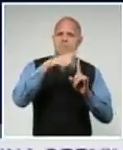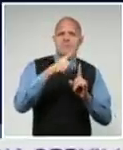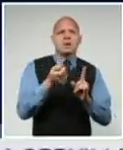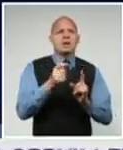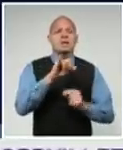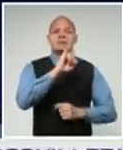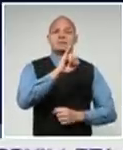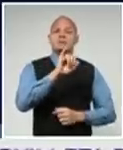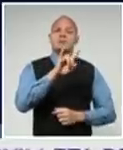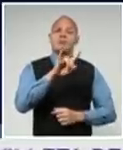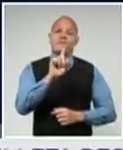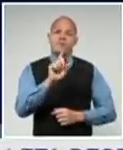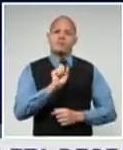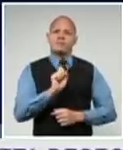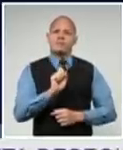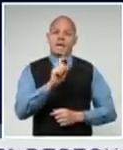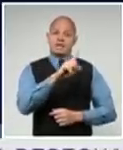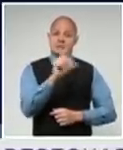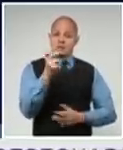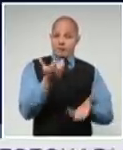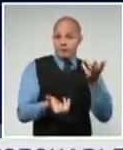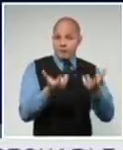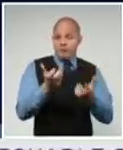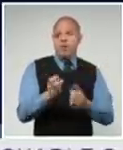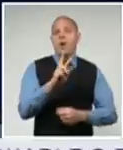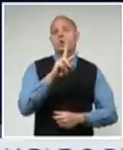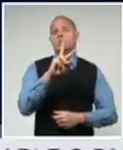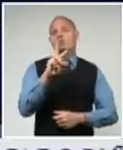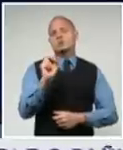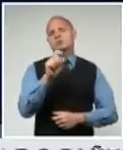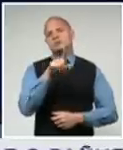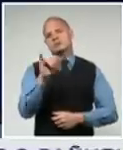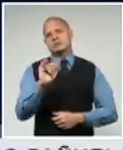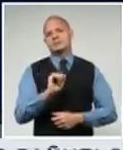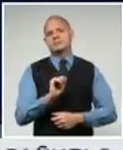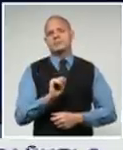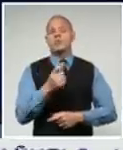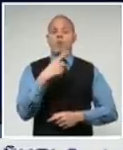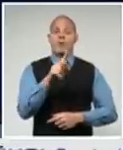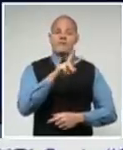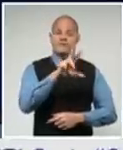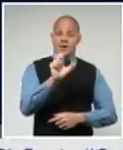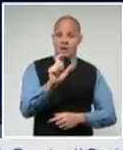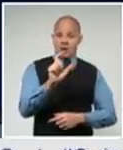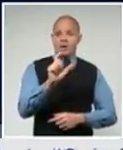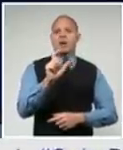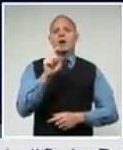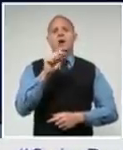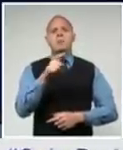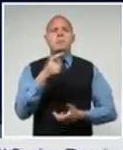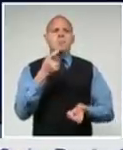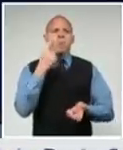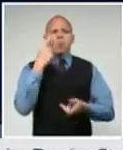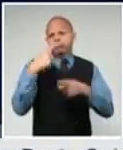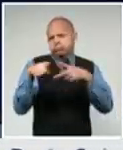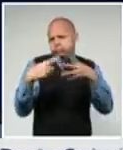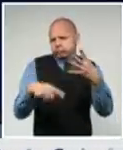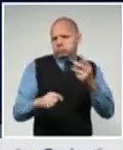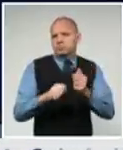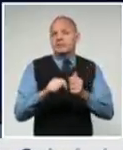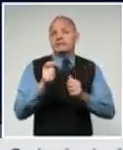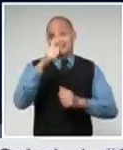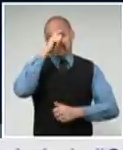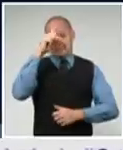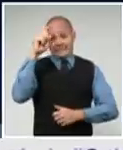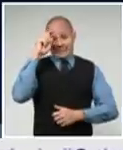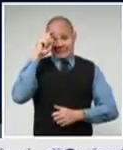Cienfuegos 206, de Villa Clara 157, de Santi Espíritus